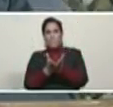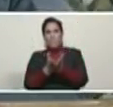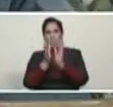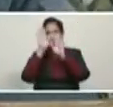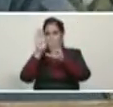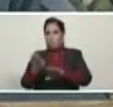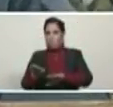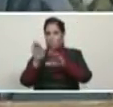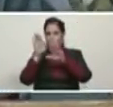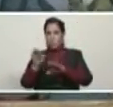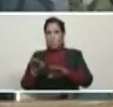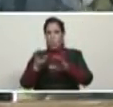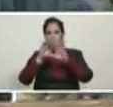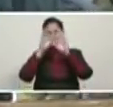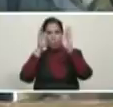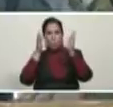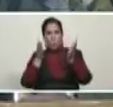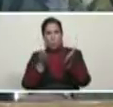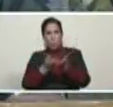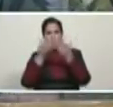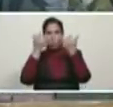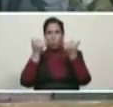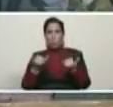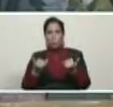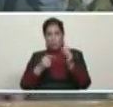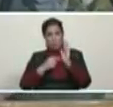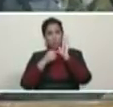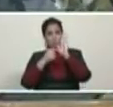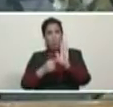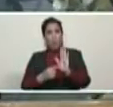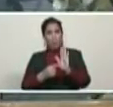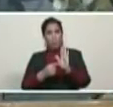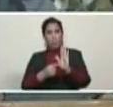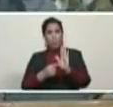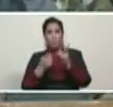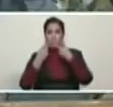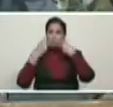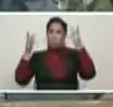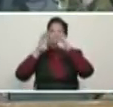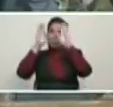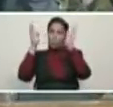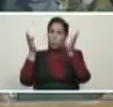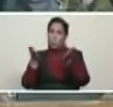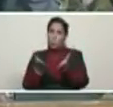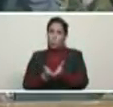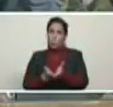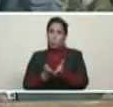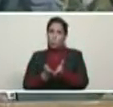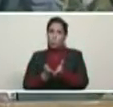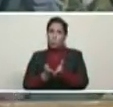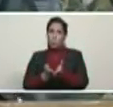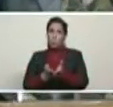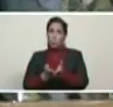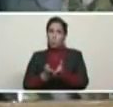mundo moderno. Sigamos mostrando al mundo antiguo la majestad del mundo